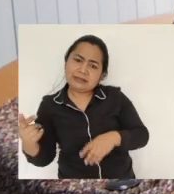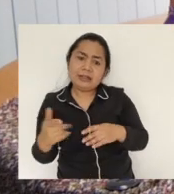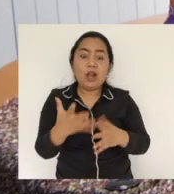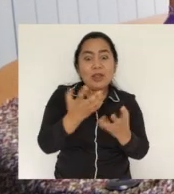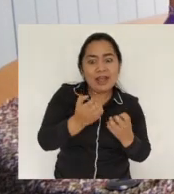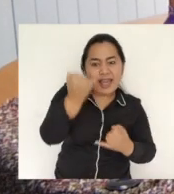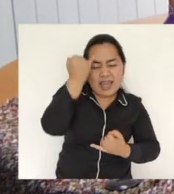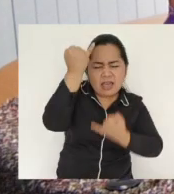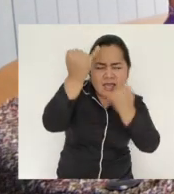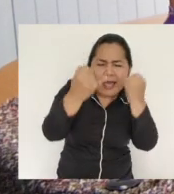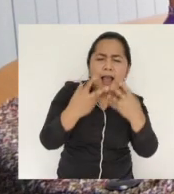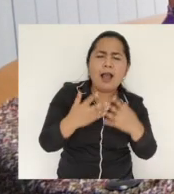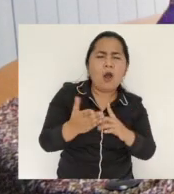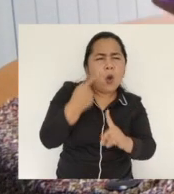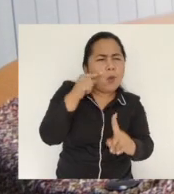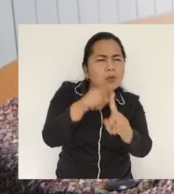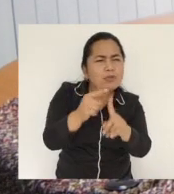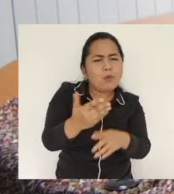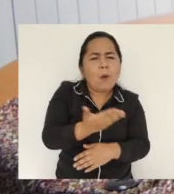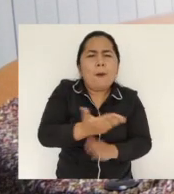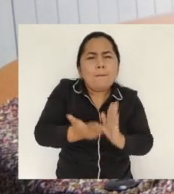buscar una mejor humanidad.